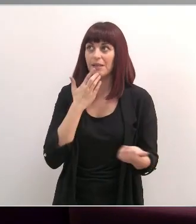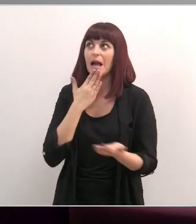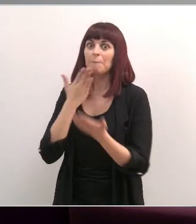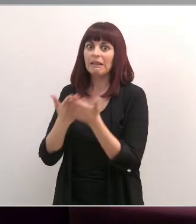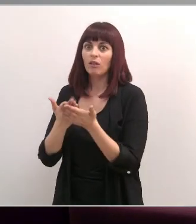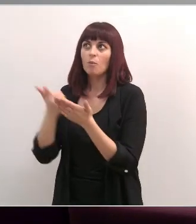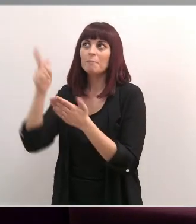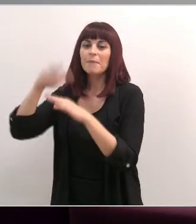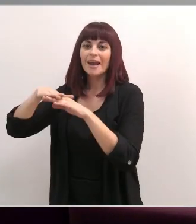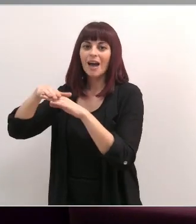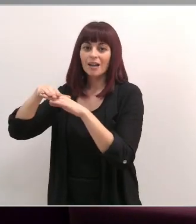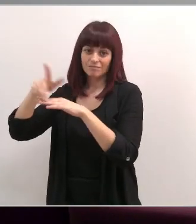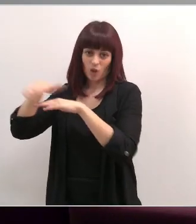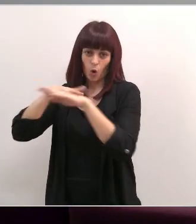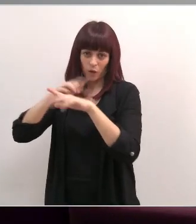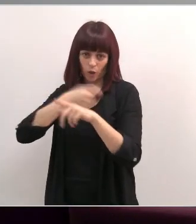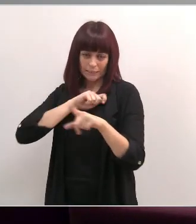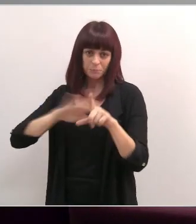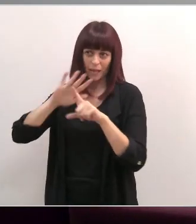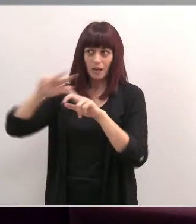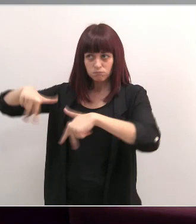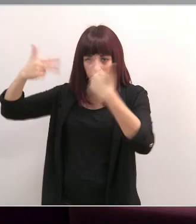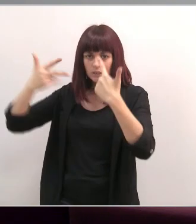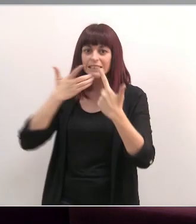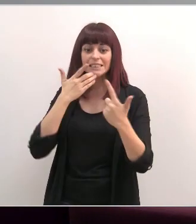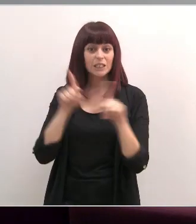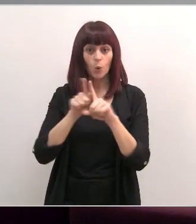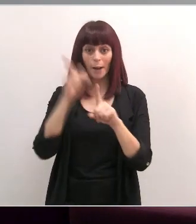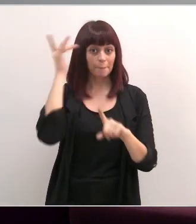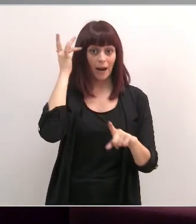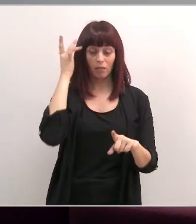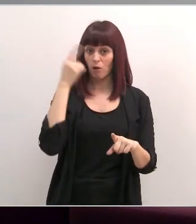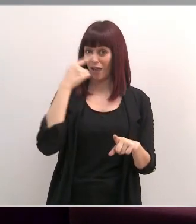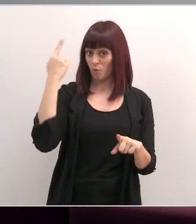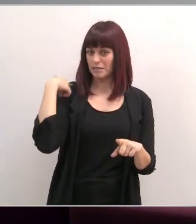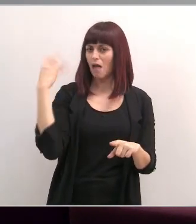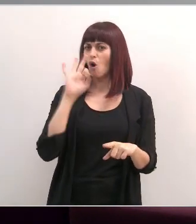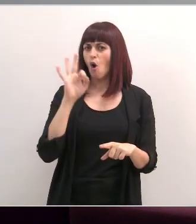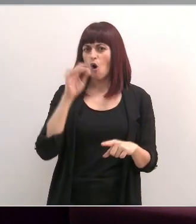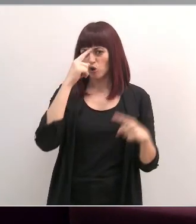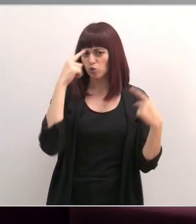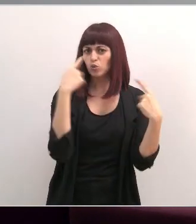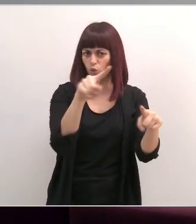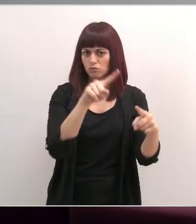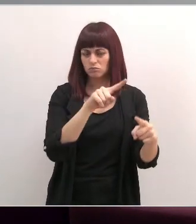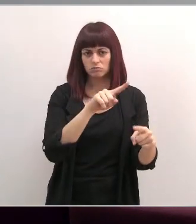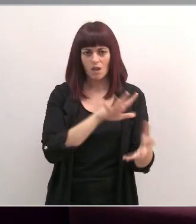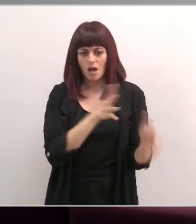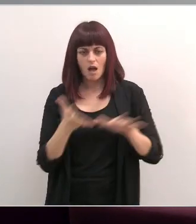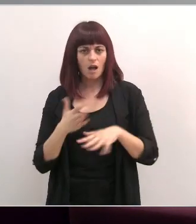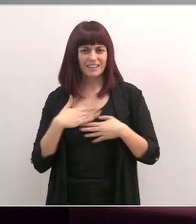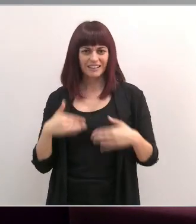que les autorice. Si es un confinamiento como el de marzo o si es un confinamiento que en realidad ustedes ya pueden aplicar. Y además, en ese